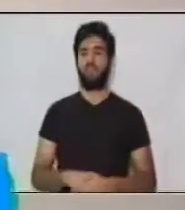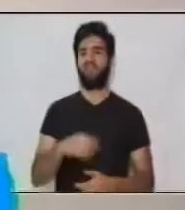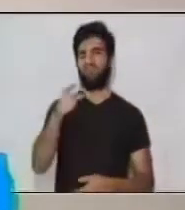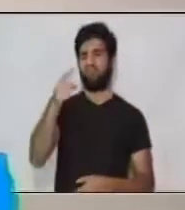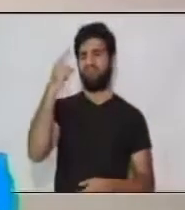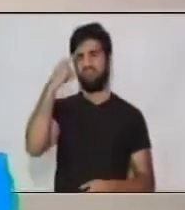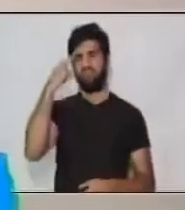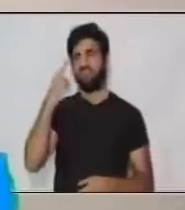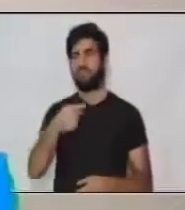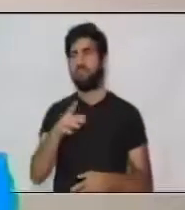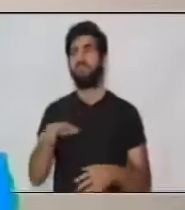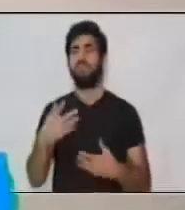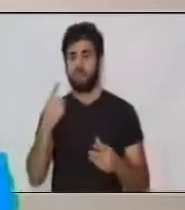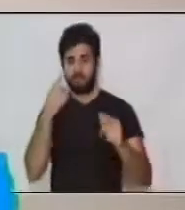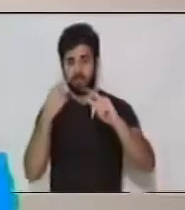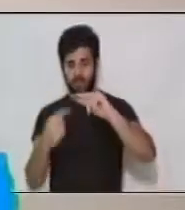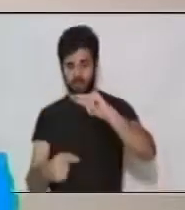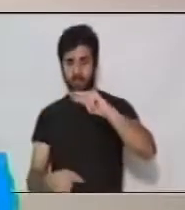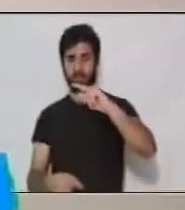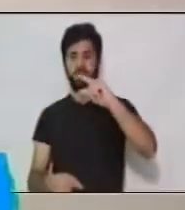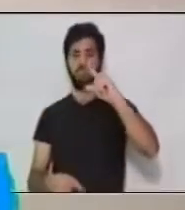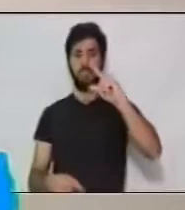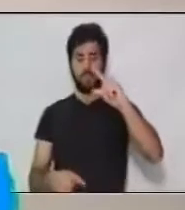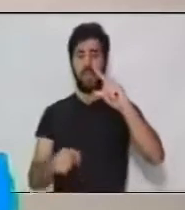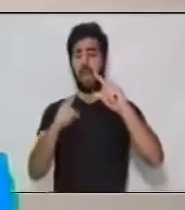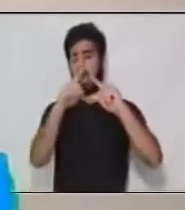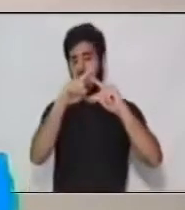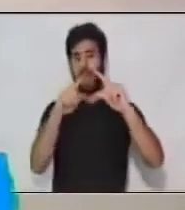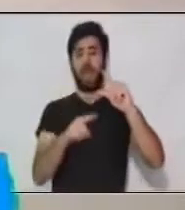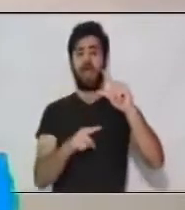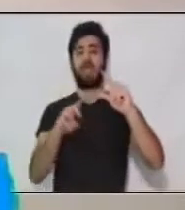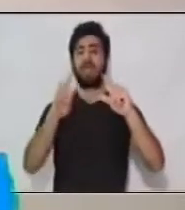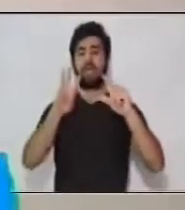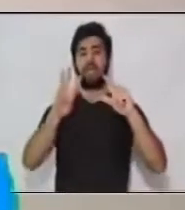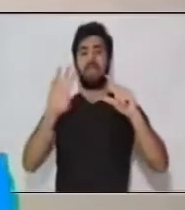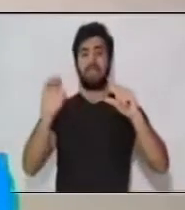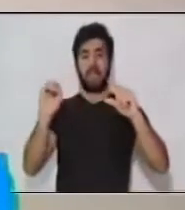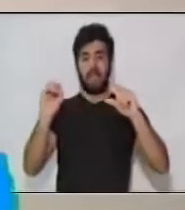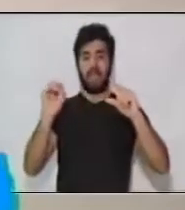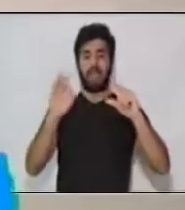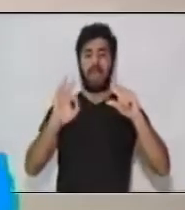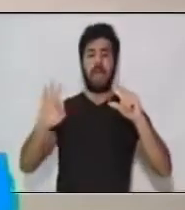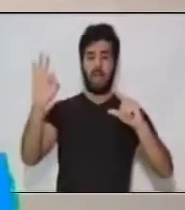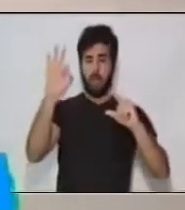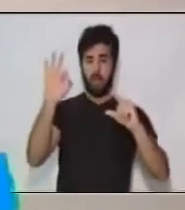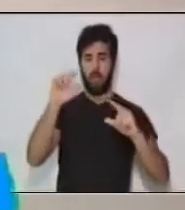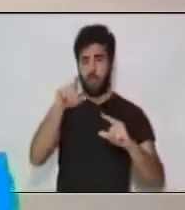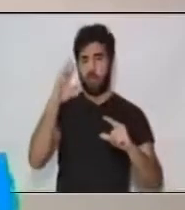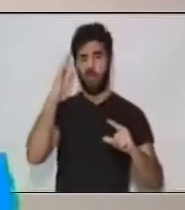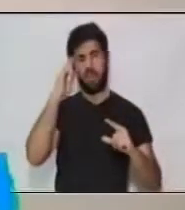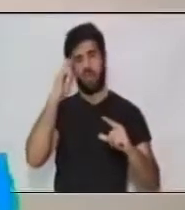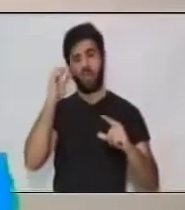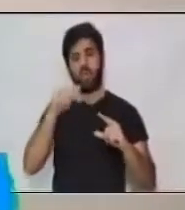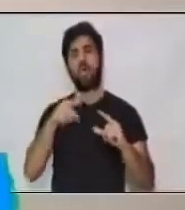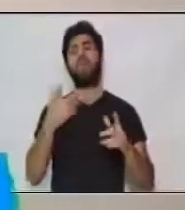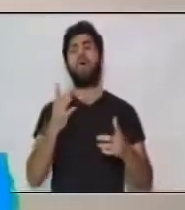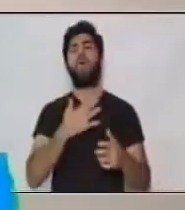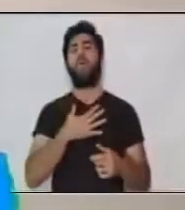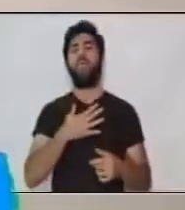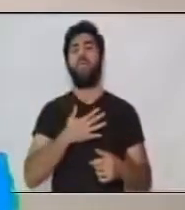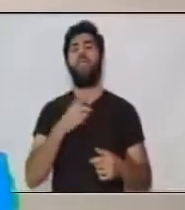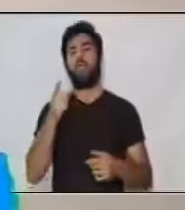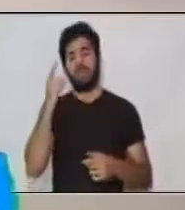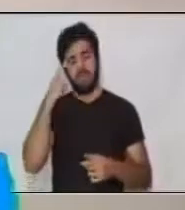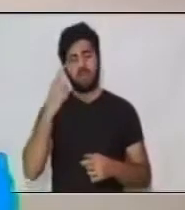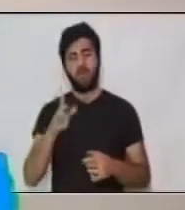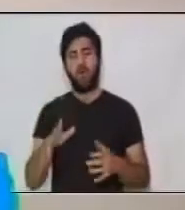tenemos acá? Es un ángulo de 30 grados. ¿Cómo llamamos a los ángulos que son menores de 90 grados?